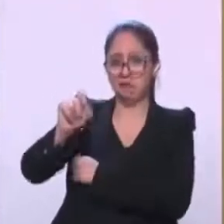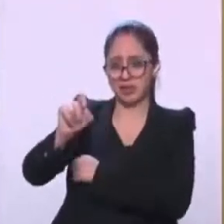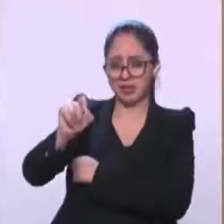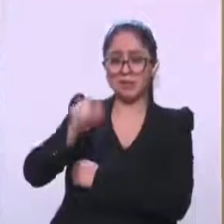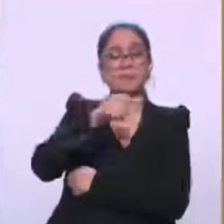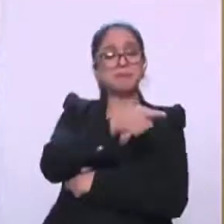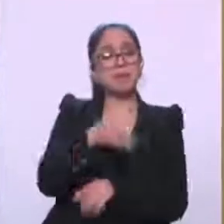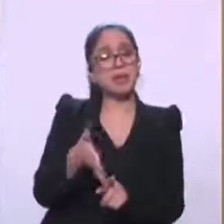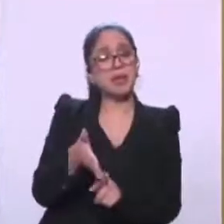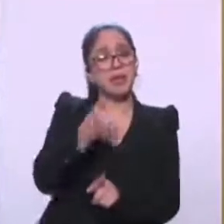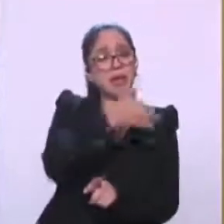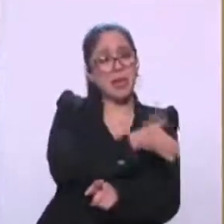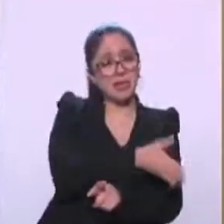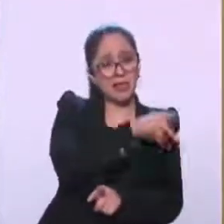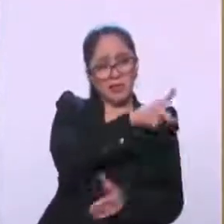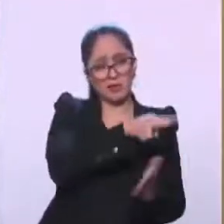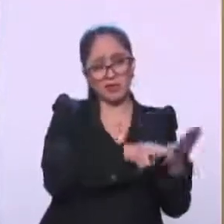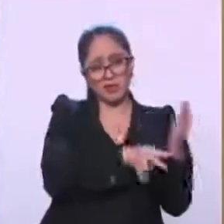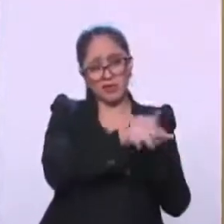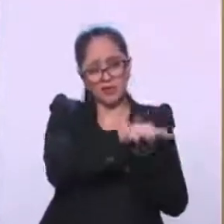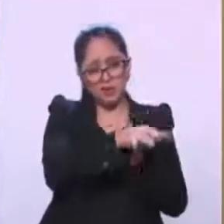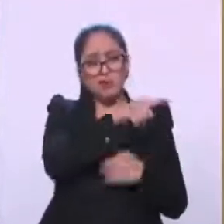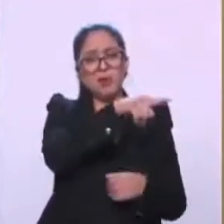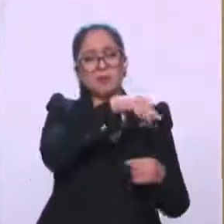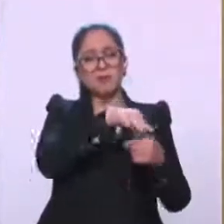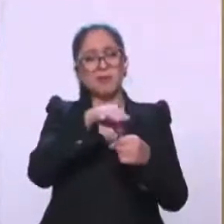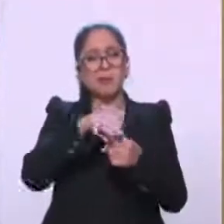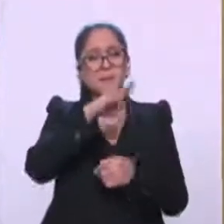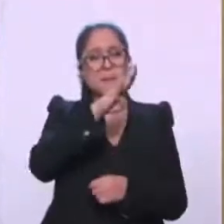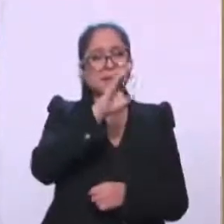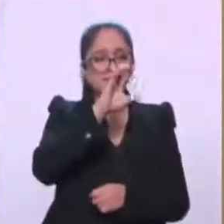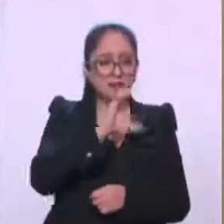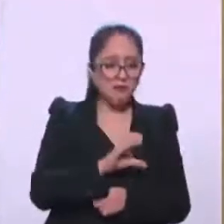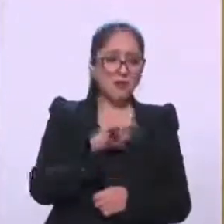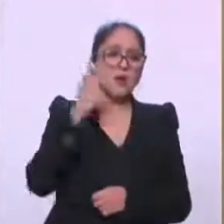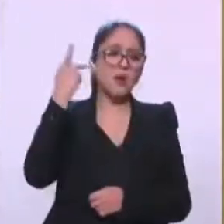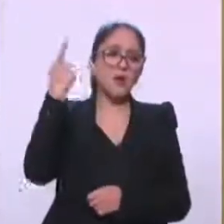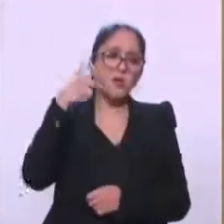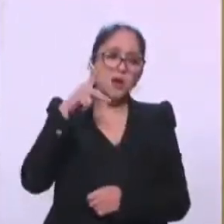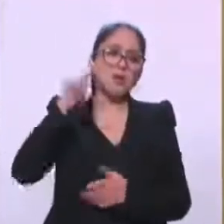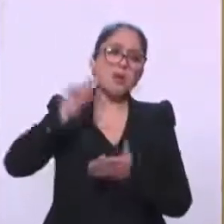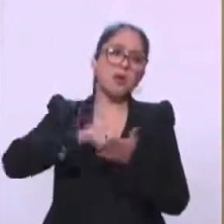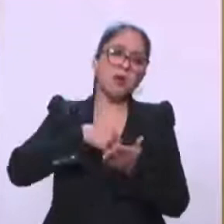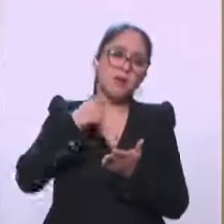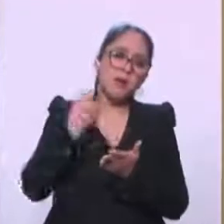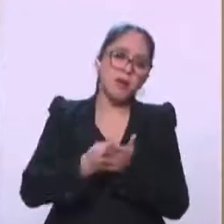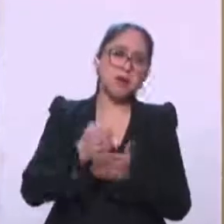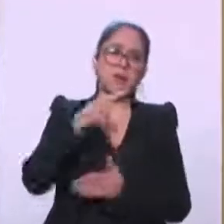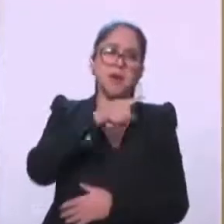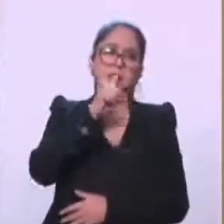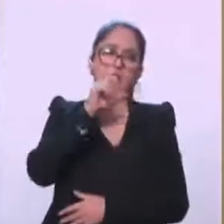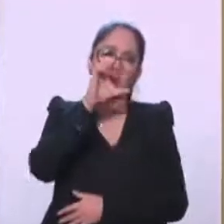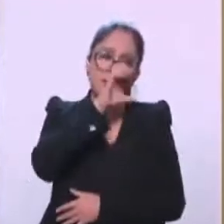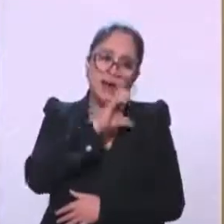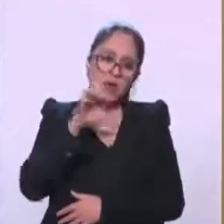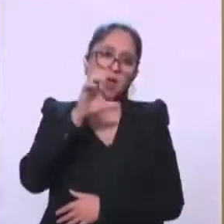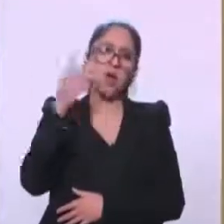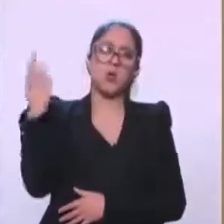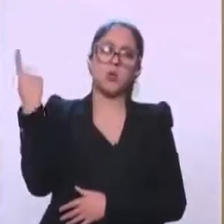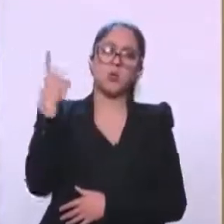hubo elecciones en Baja California, en Puebla, en Tamaulipas, en Aguascalientes, en Durango, en